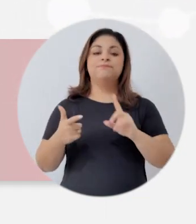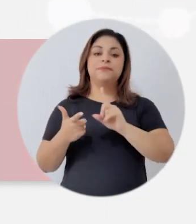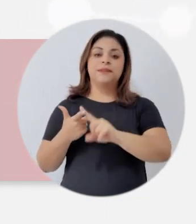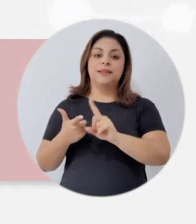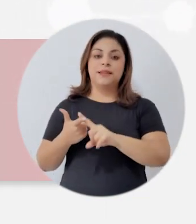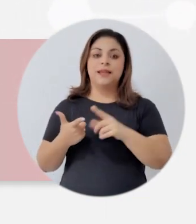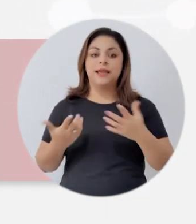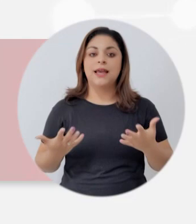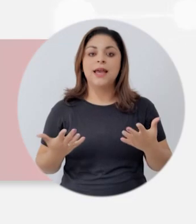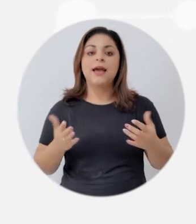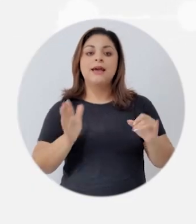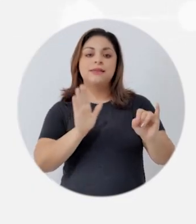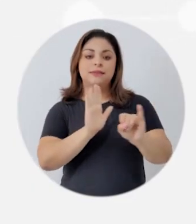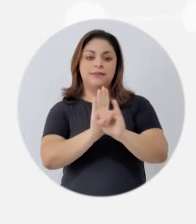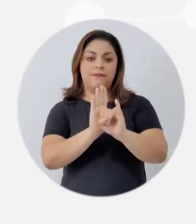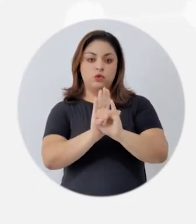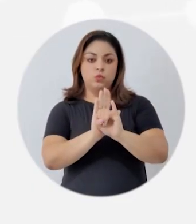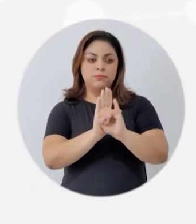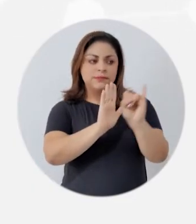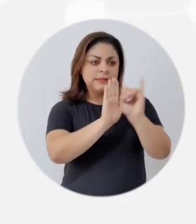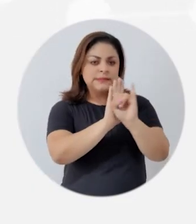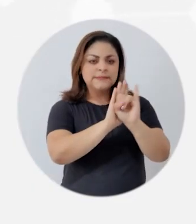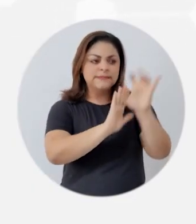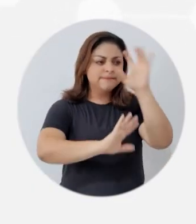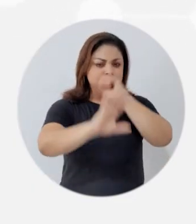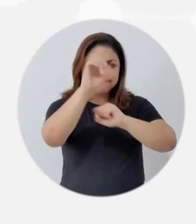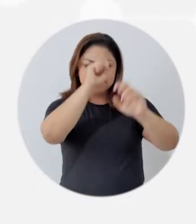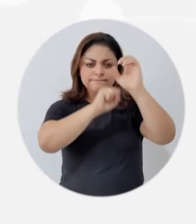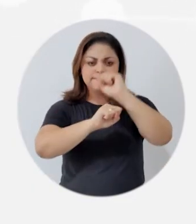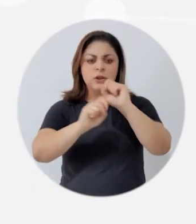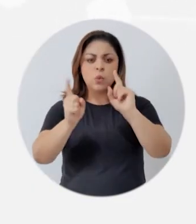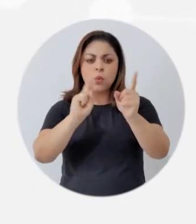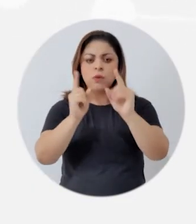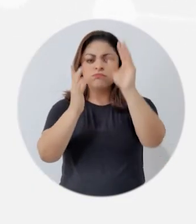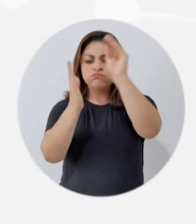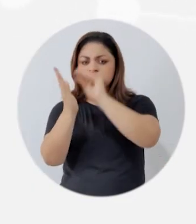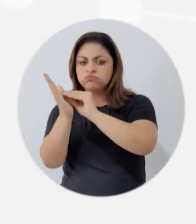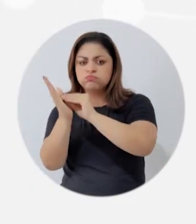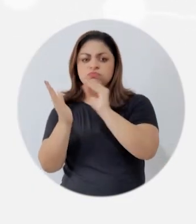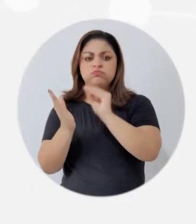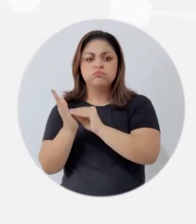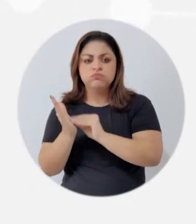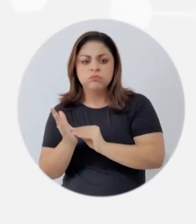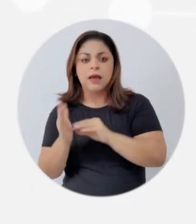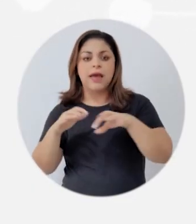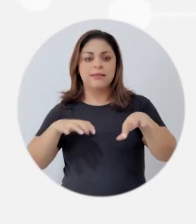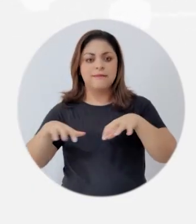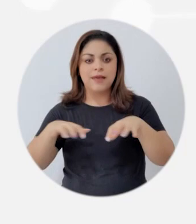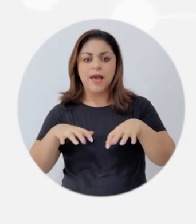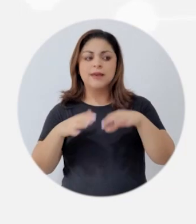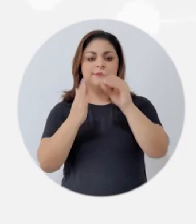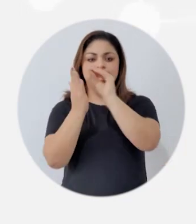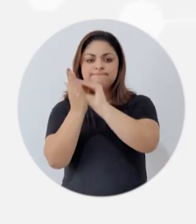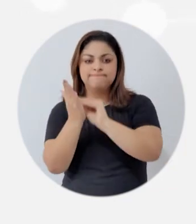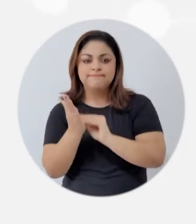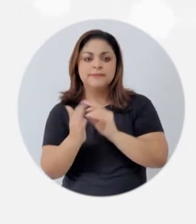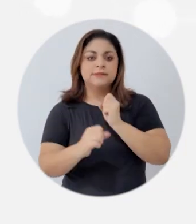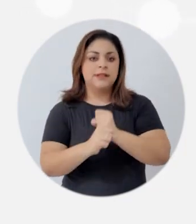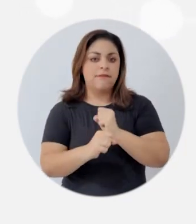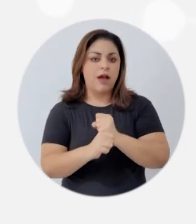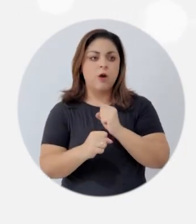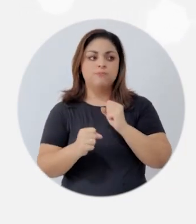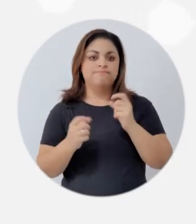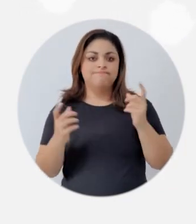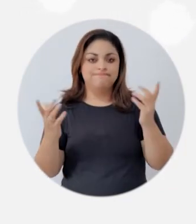mi tercera etapa sería identificar, hacer un levantamiento de fuentes. ¿Cuáles fuentes? ¿Qué actividades? ¿Qué es lo que hace nuestra